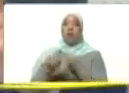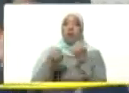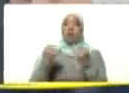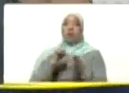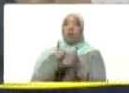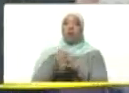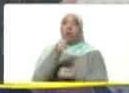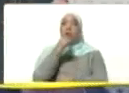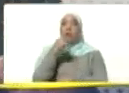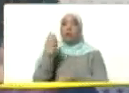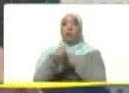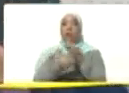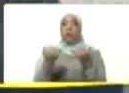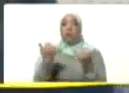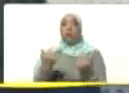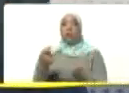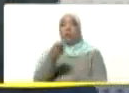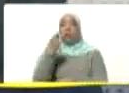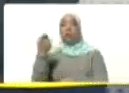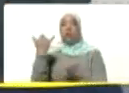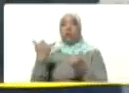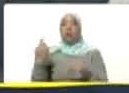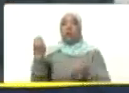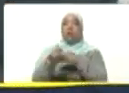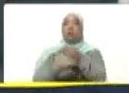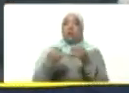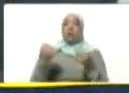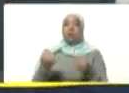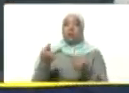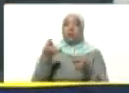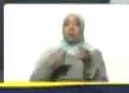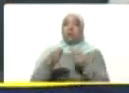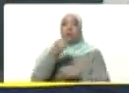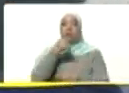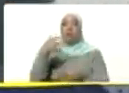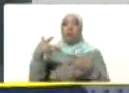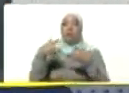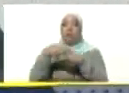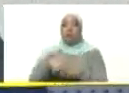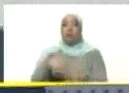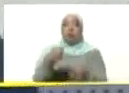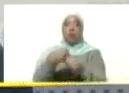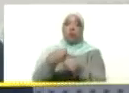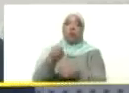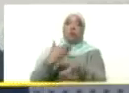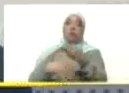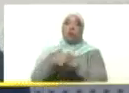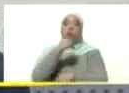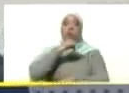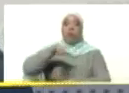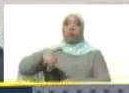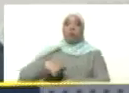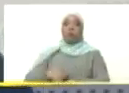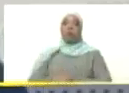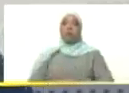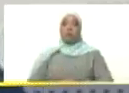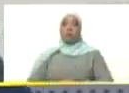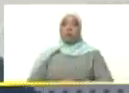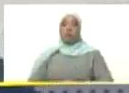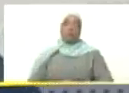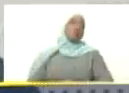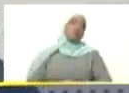money and weaponry, si everything, el dinero y las armas o cualquier cosa, the Americans would not have lost the war in